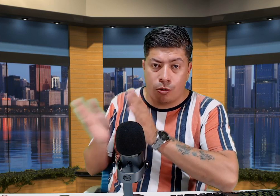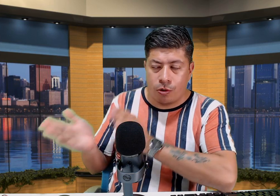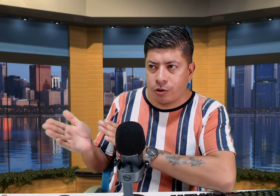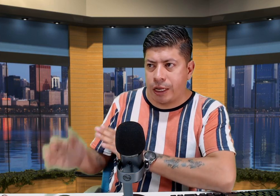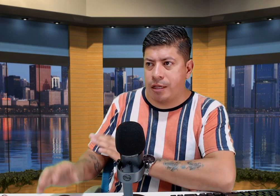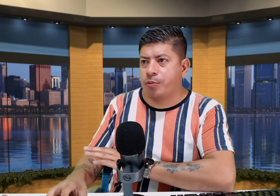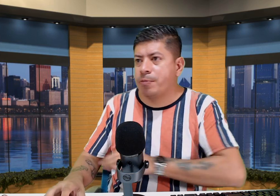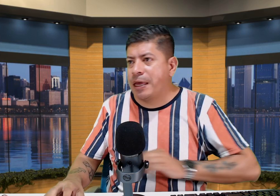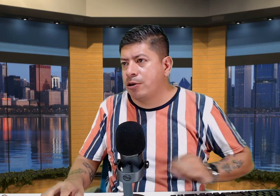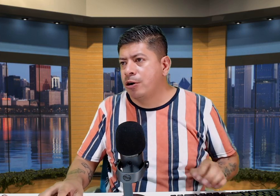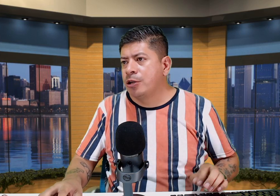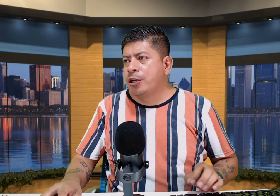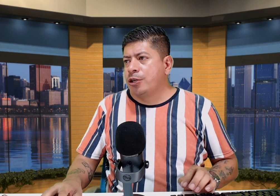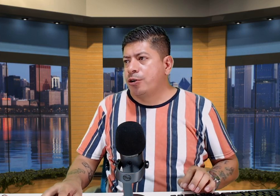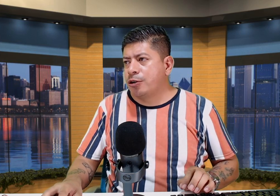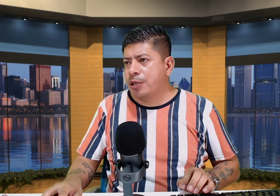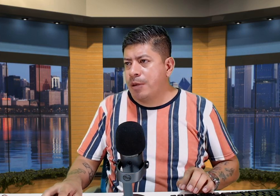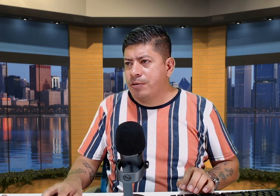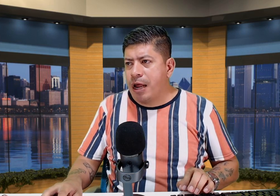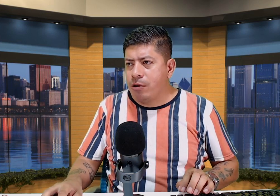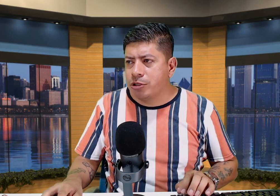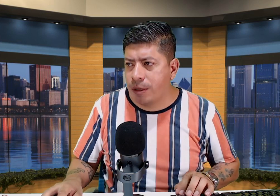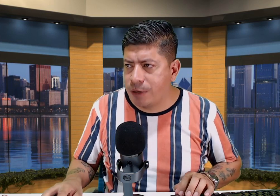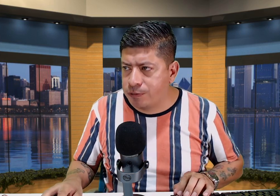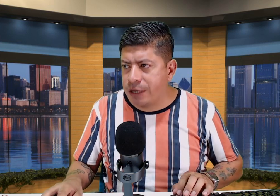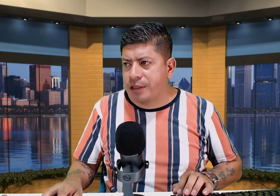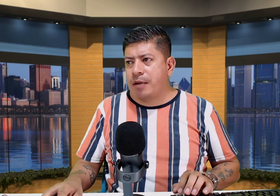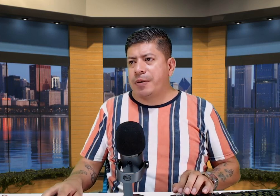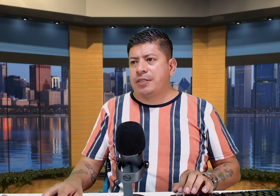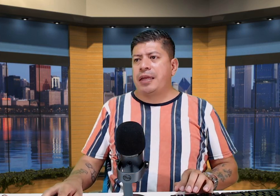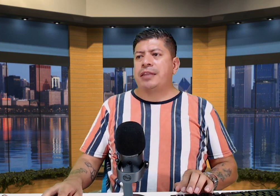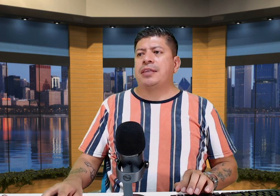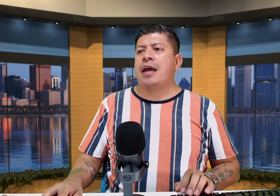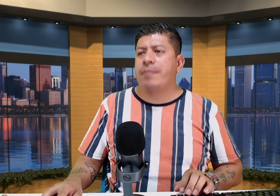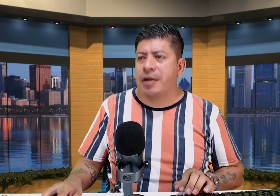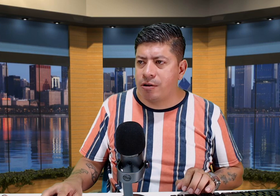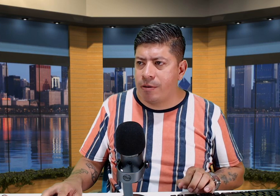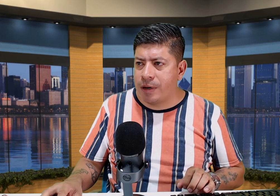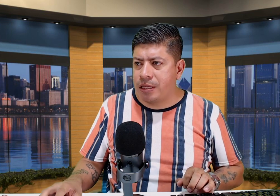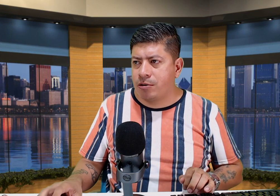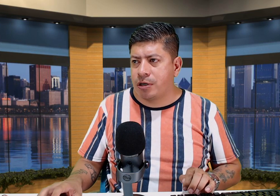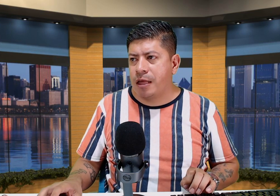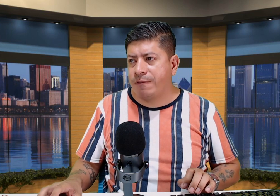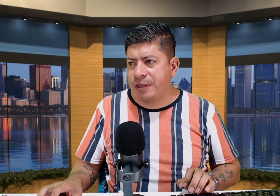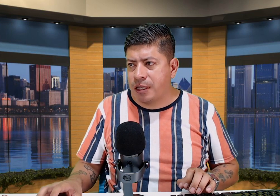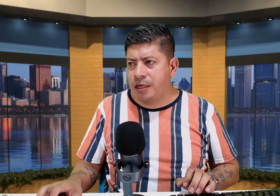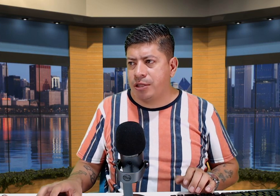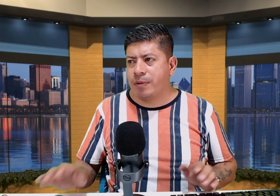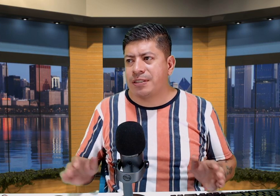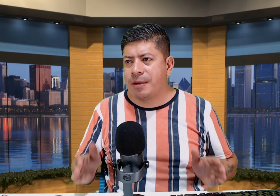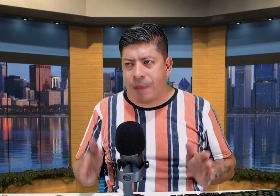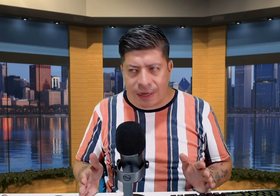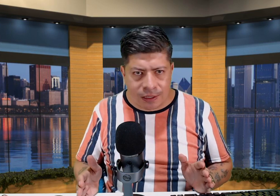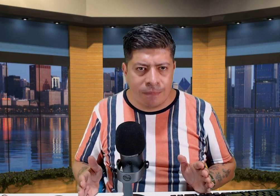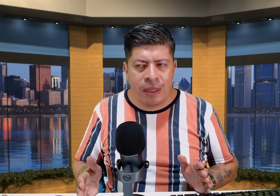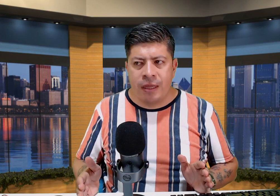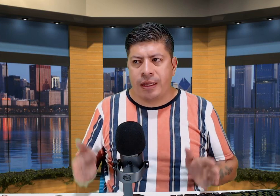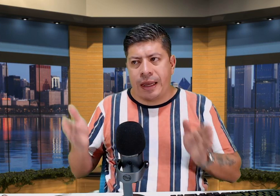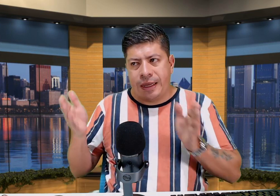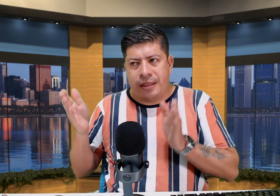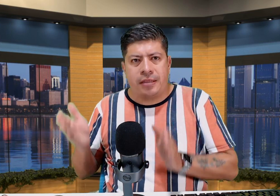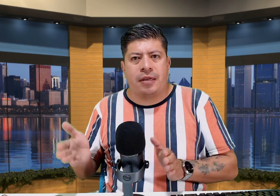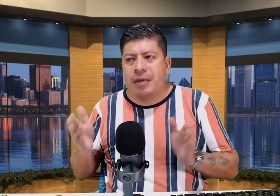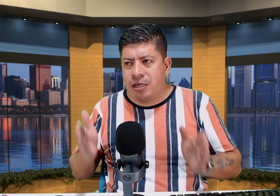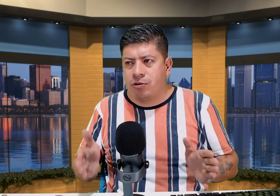supuesto soborno que hay de por medio. No, se viene una lucha más fuerte del presidente. Ya Marcelo Ebrard dijo que la defensa del litio va a ser parte